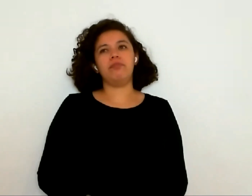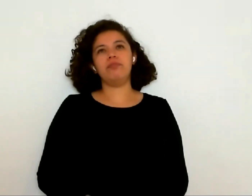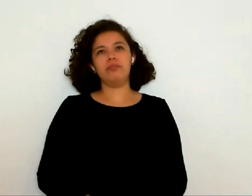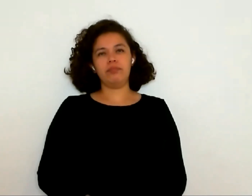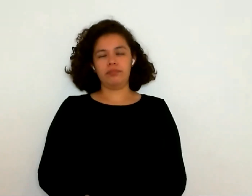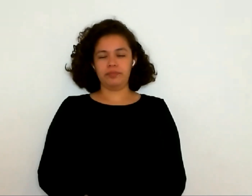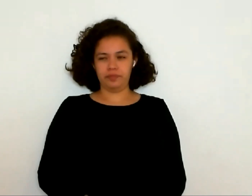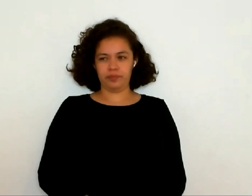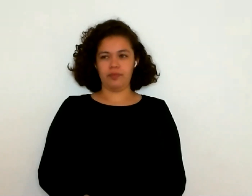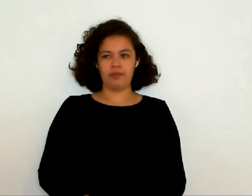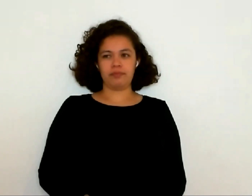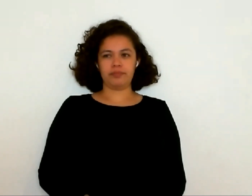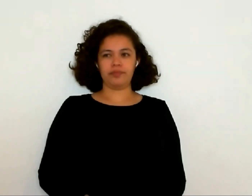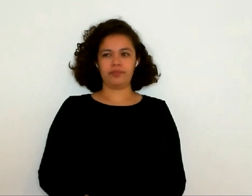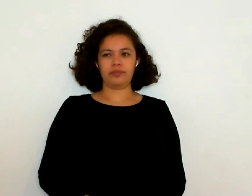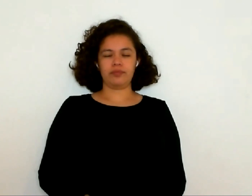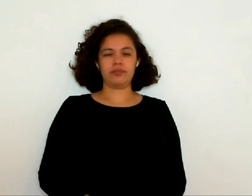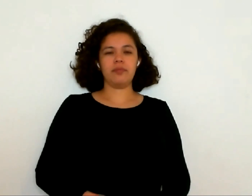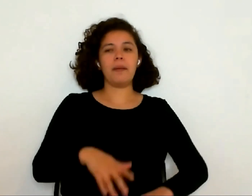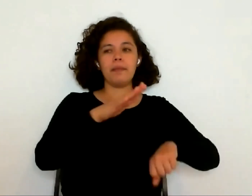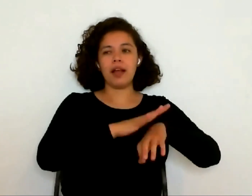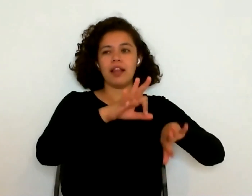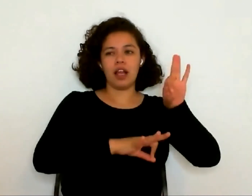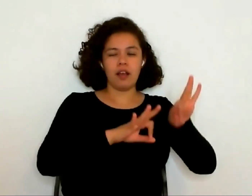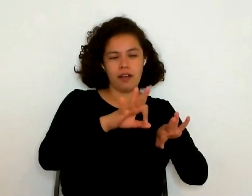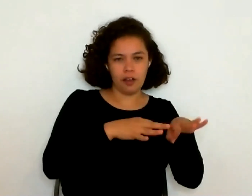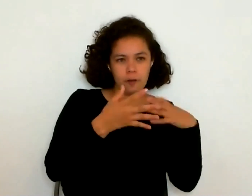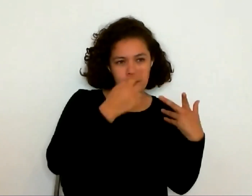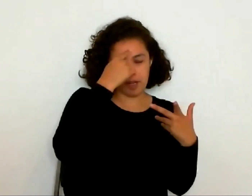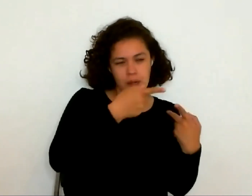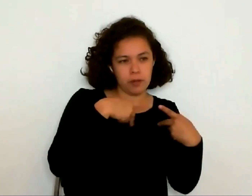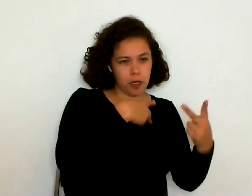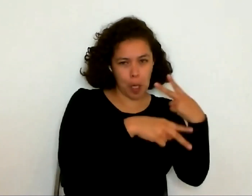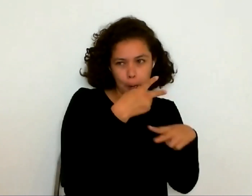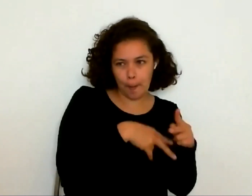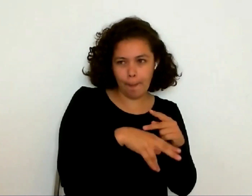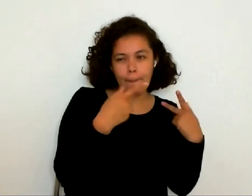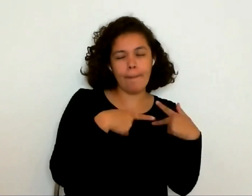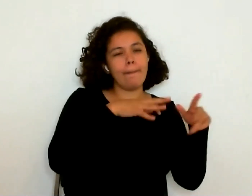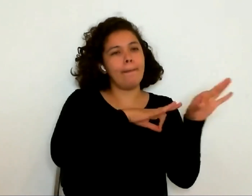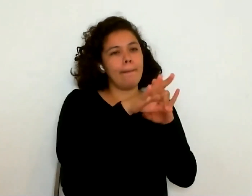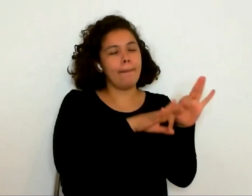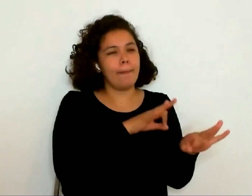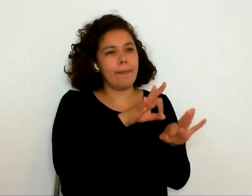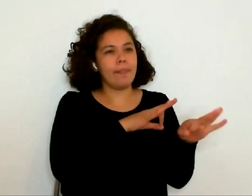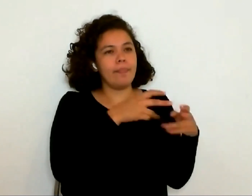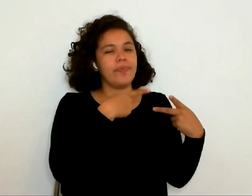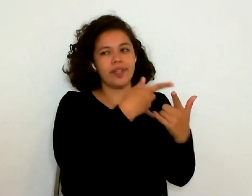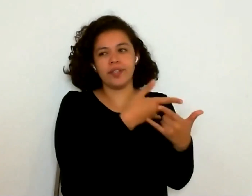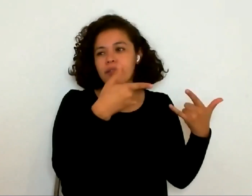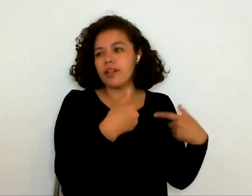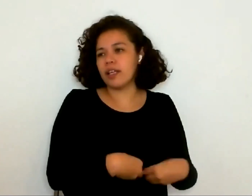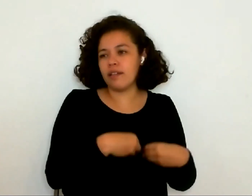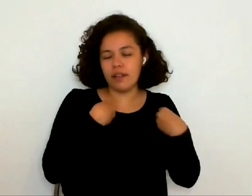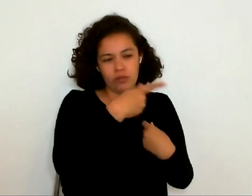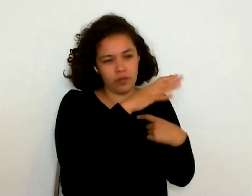más trabajo en casos, podría ser, ¿no? O sea, de que trabajar con personas, historias de vida, por ejemplo.